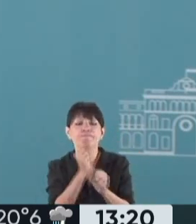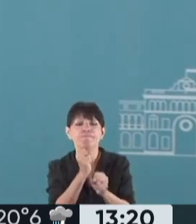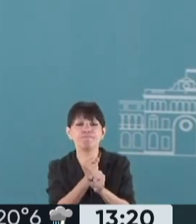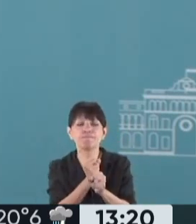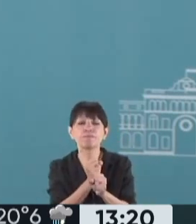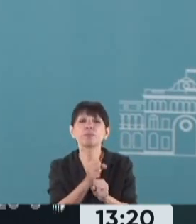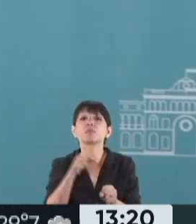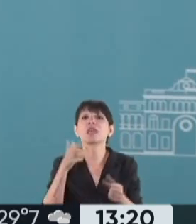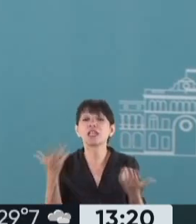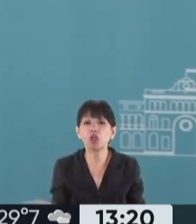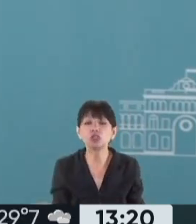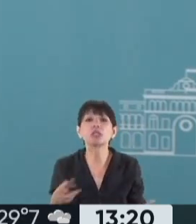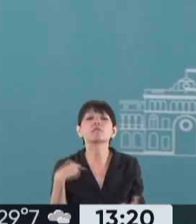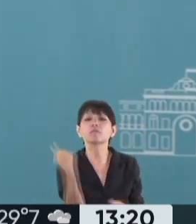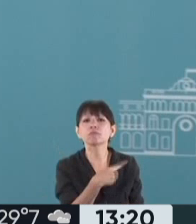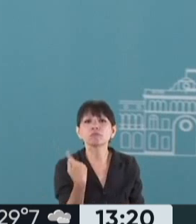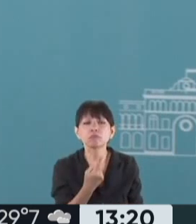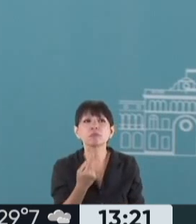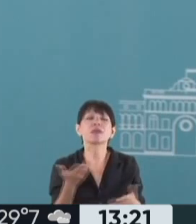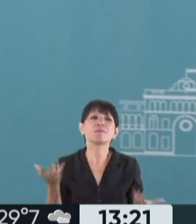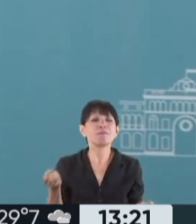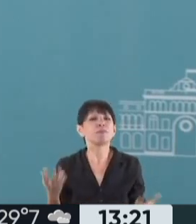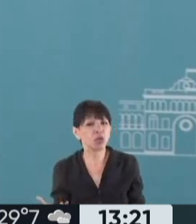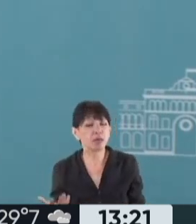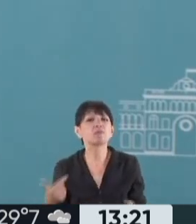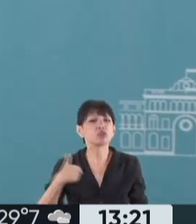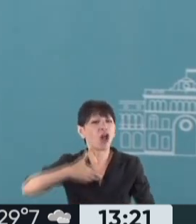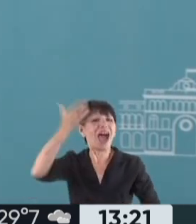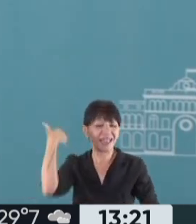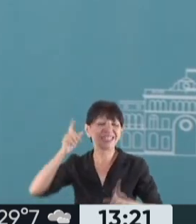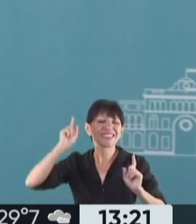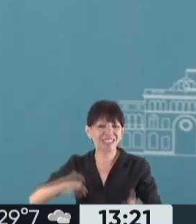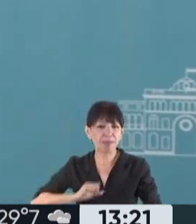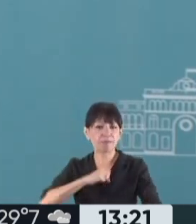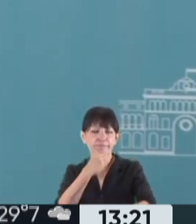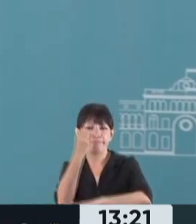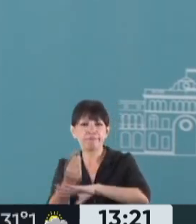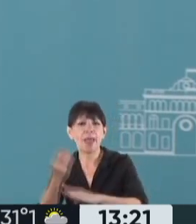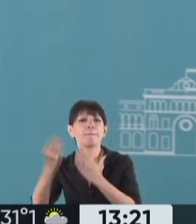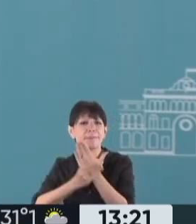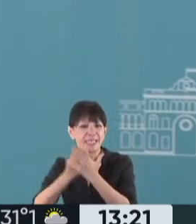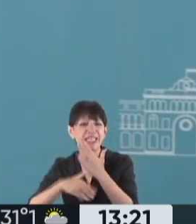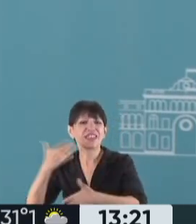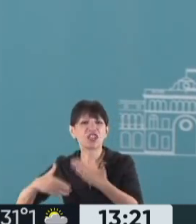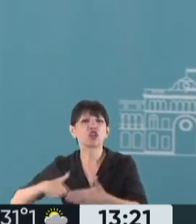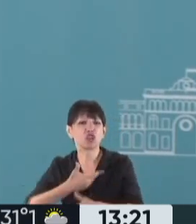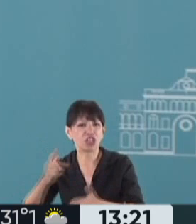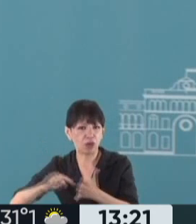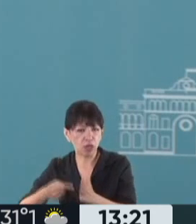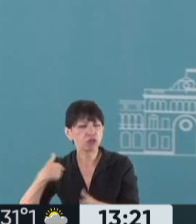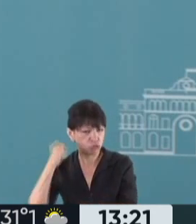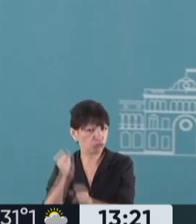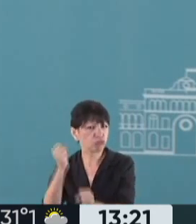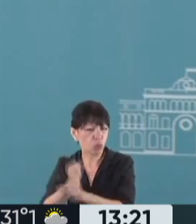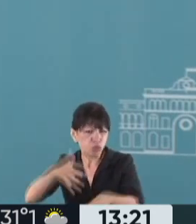veces llegar con, porque digo, yo fui ministra también de Desarrollo Social de esta ciudad, con lo cual he trabajado muchísimo en